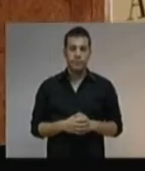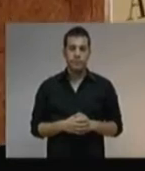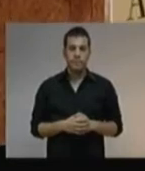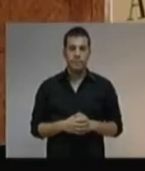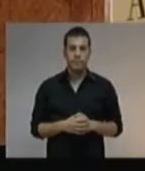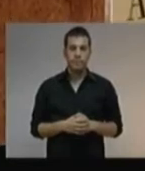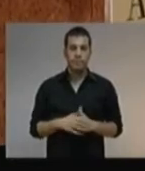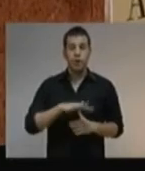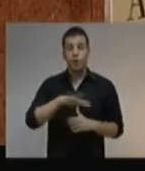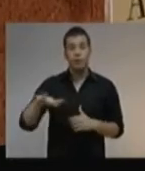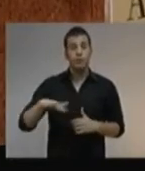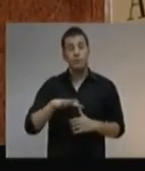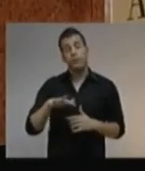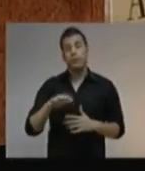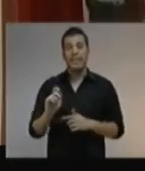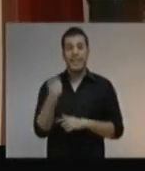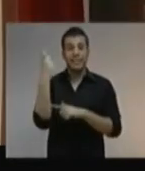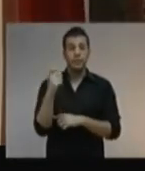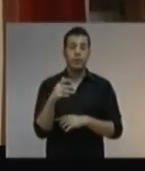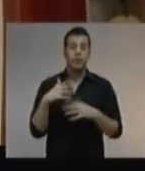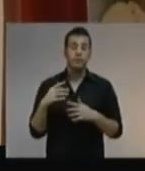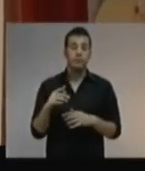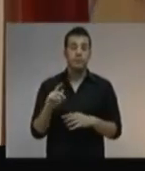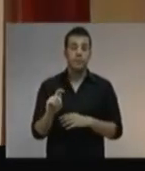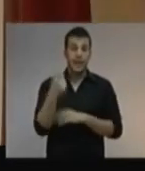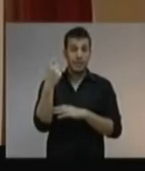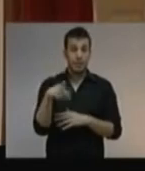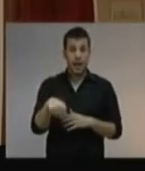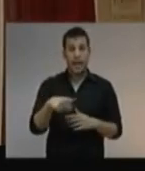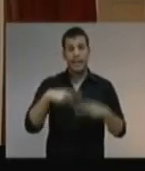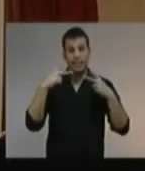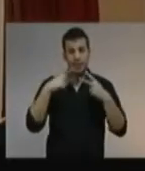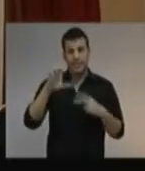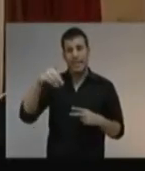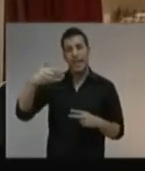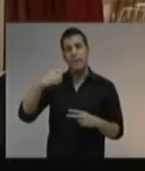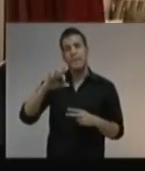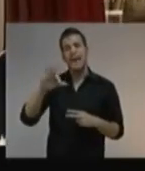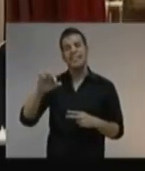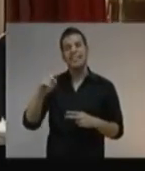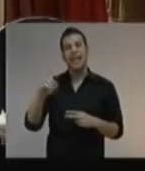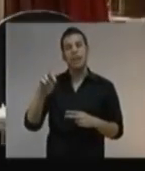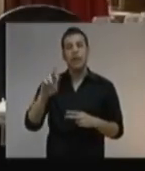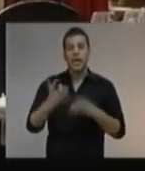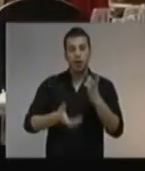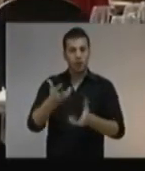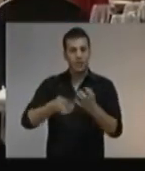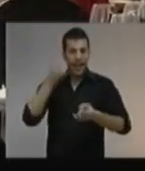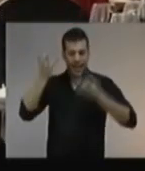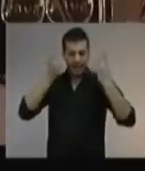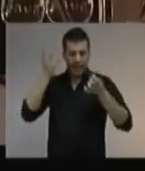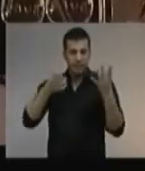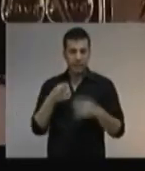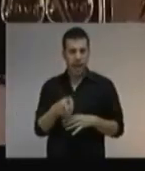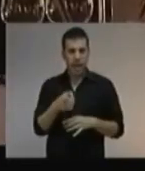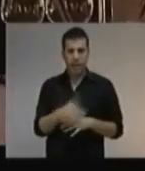Uno de los lugares de más éxito es su restaurante Ambasador. El trato especializado y las propuestas de cocina creativa que ofrecen lo han